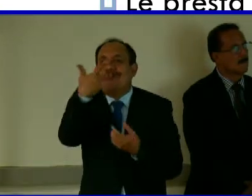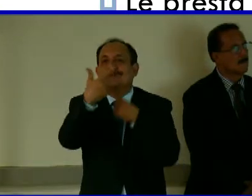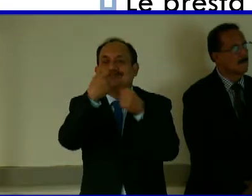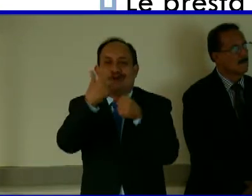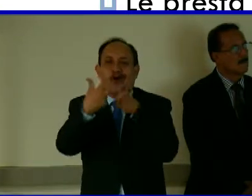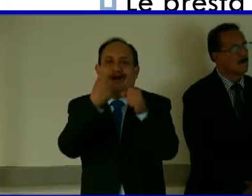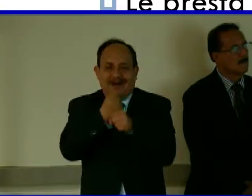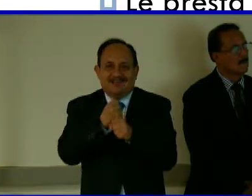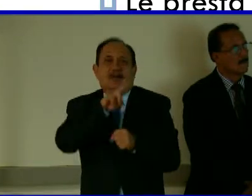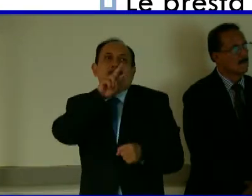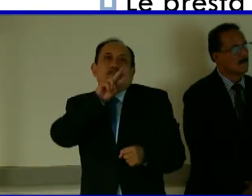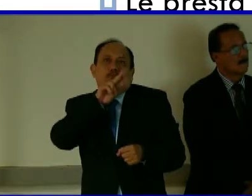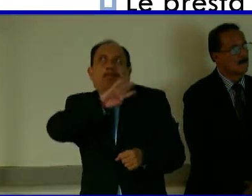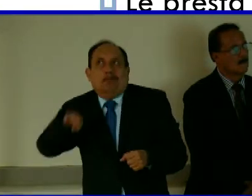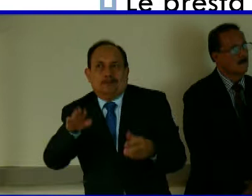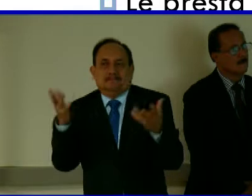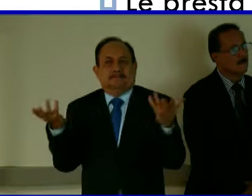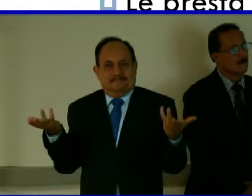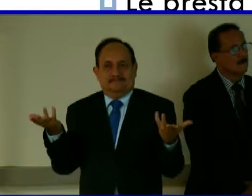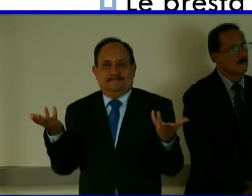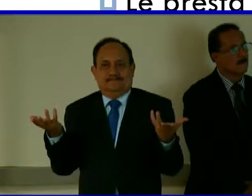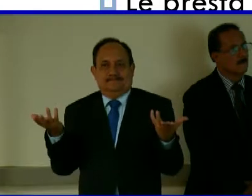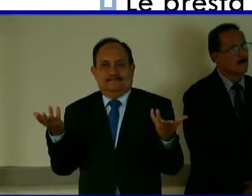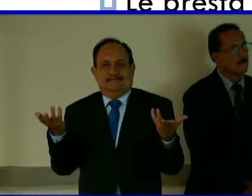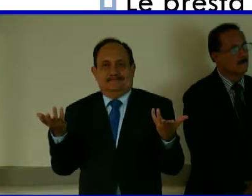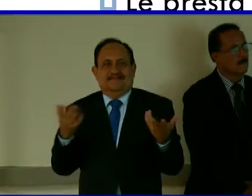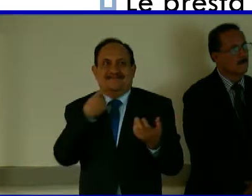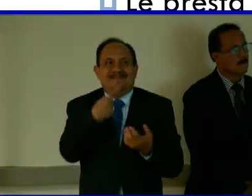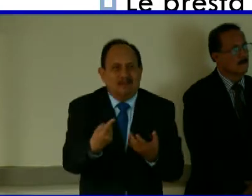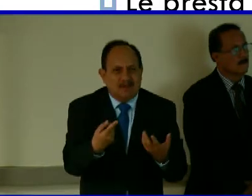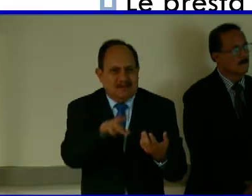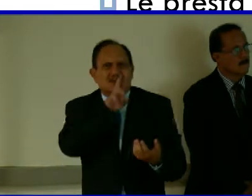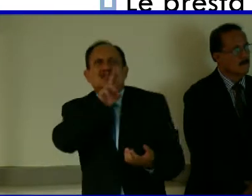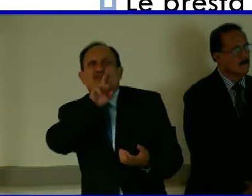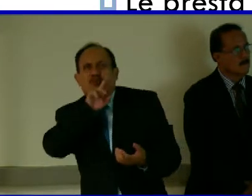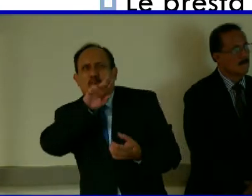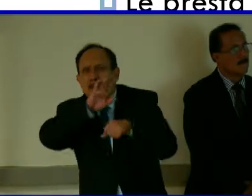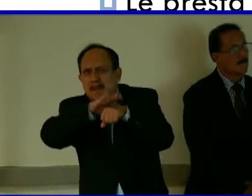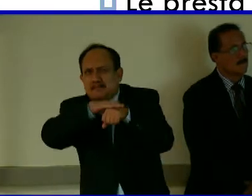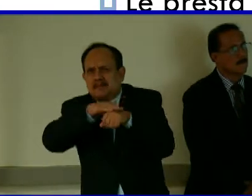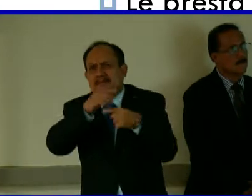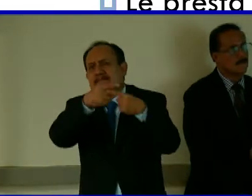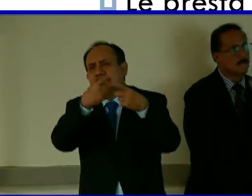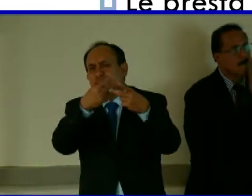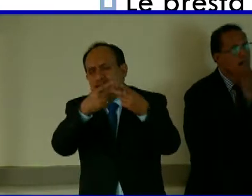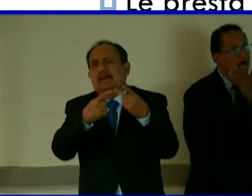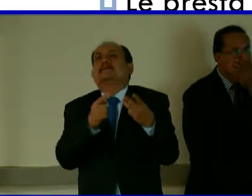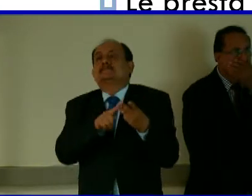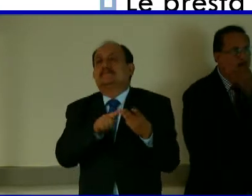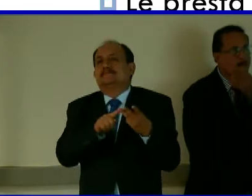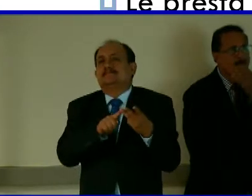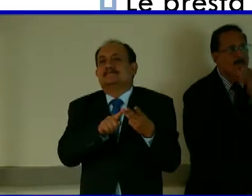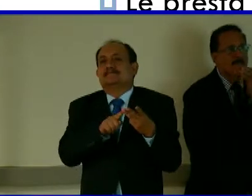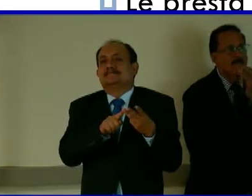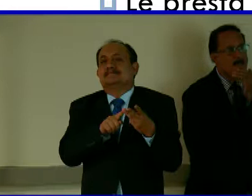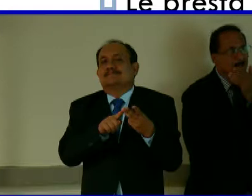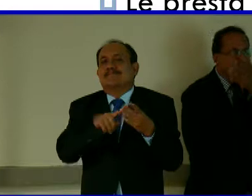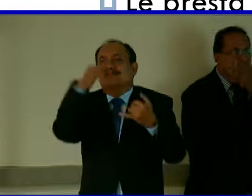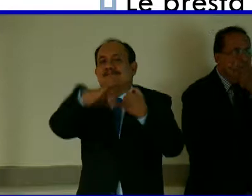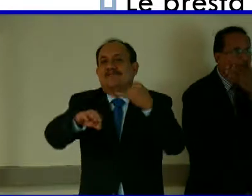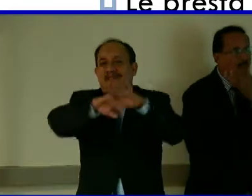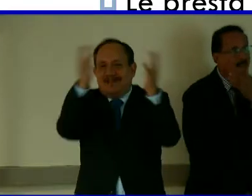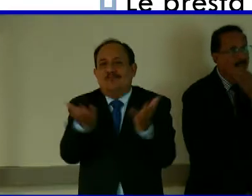hace preocupándose por morirse? Y le digo, ¿y te preocupas de algo más? Sí, el fin del mundo me